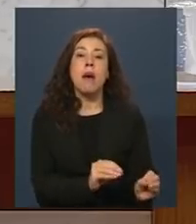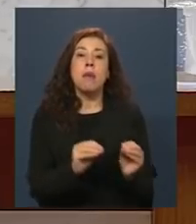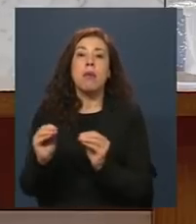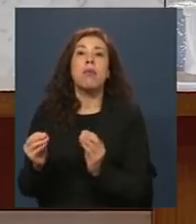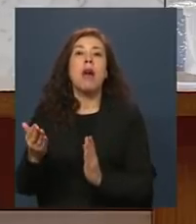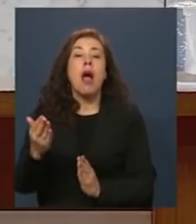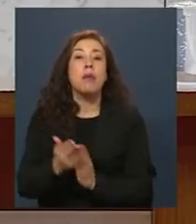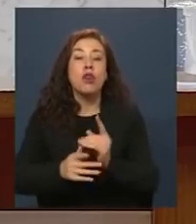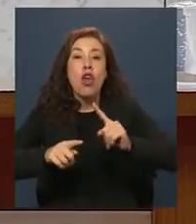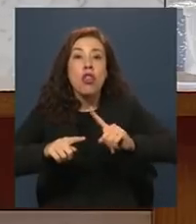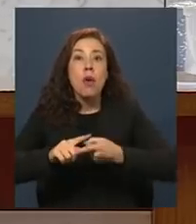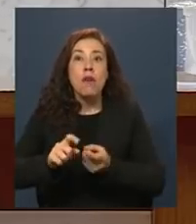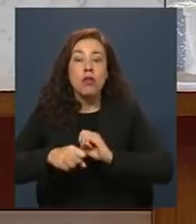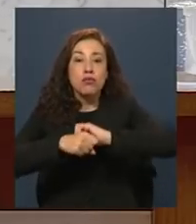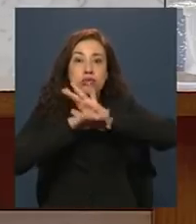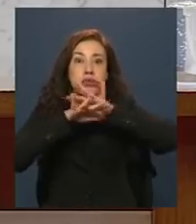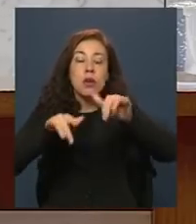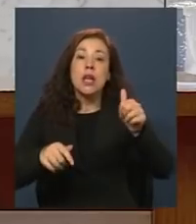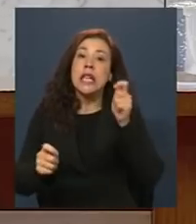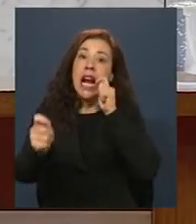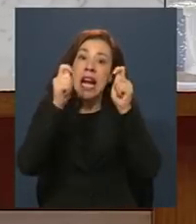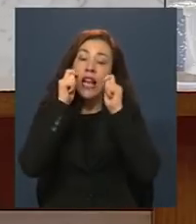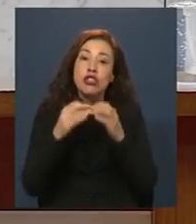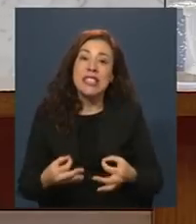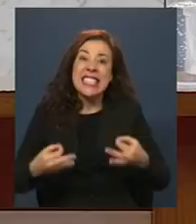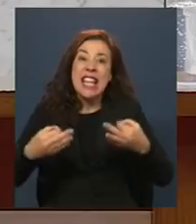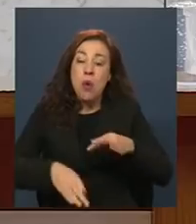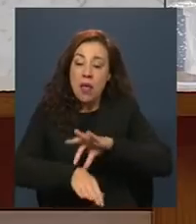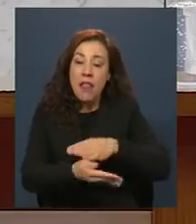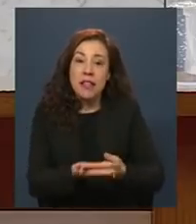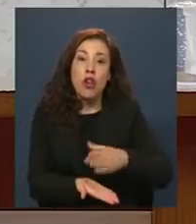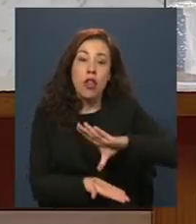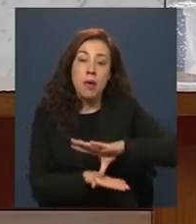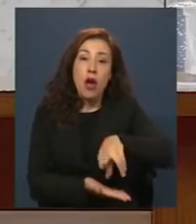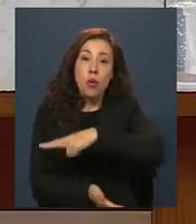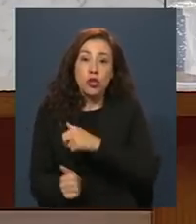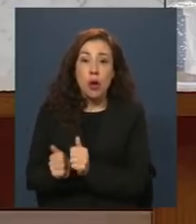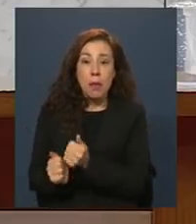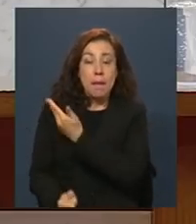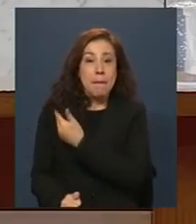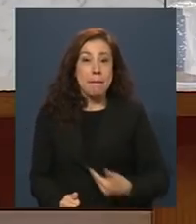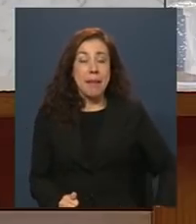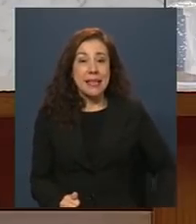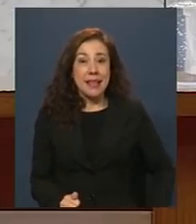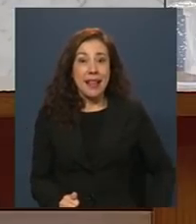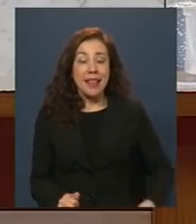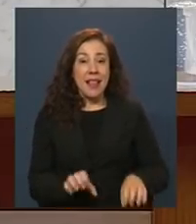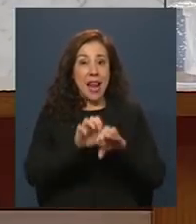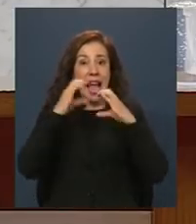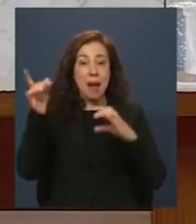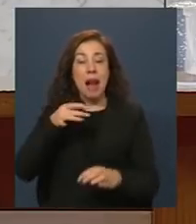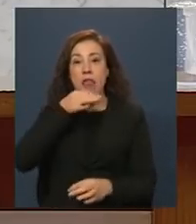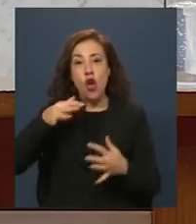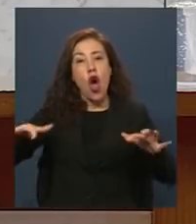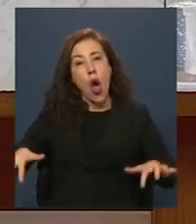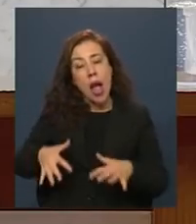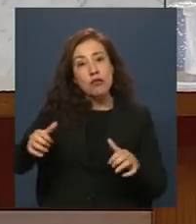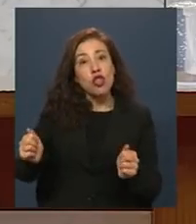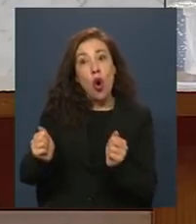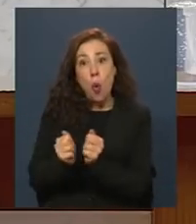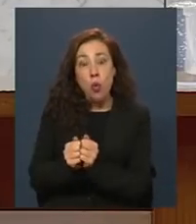pandemia volvía a amenazar la seguridad sanitaria del país. Nuestro colega, el presidente de la Cámara, ha señalado el esfuerzo